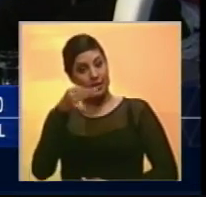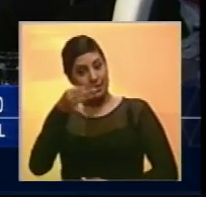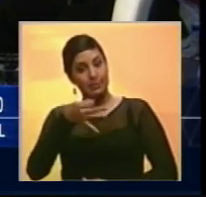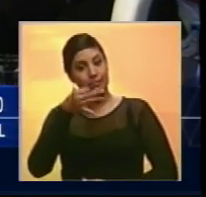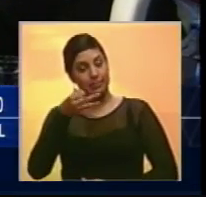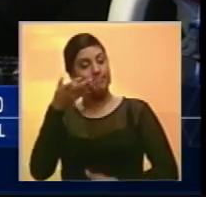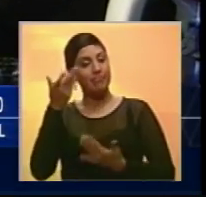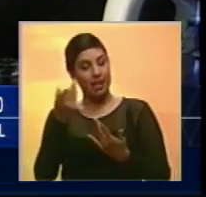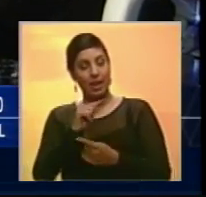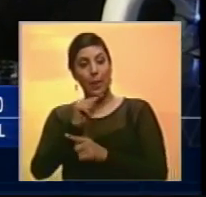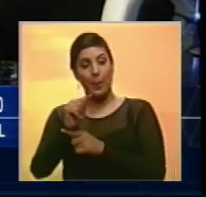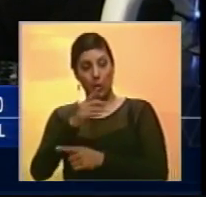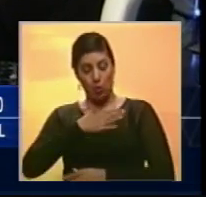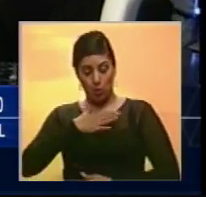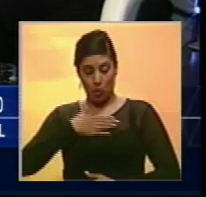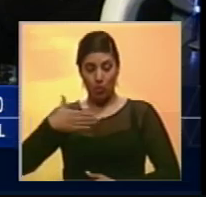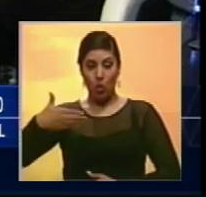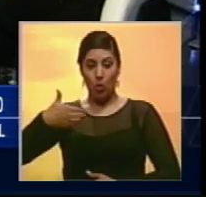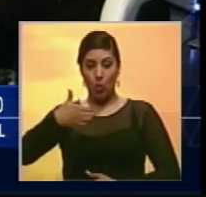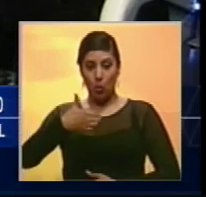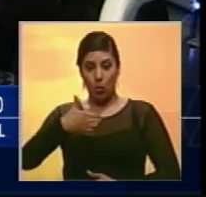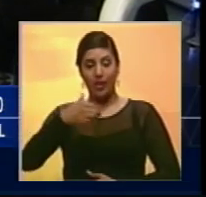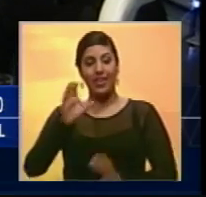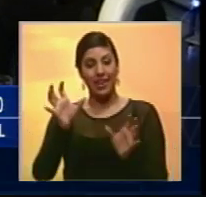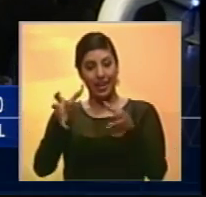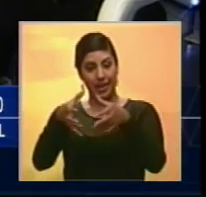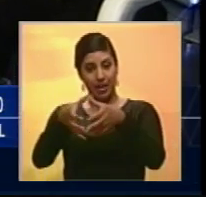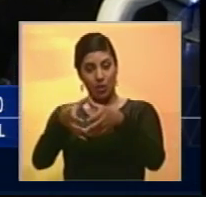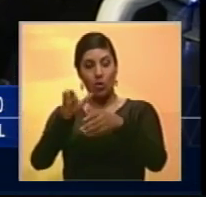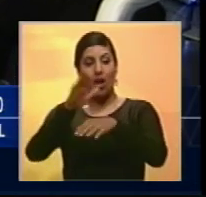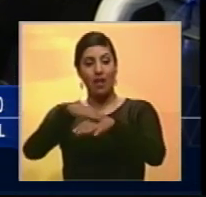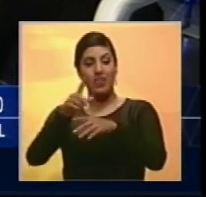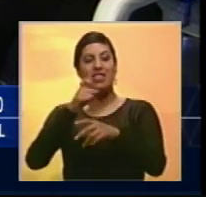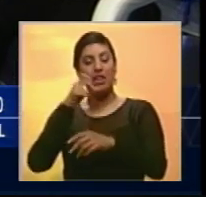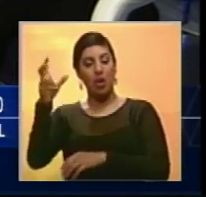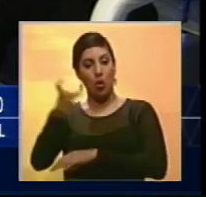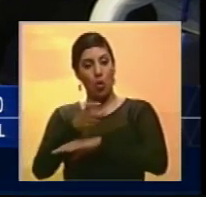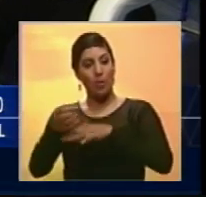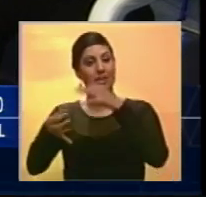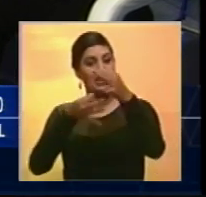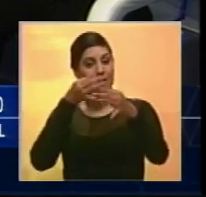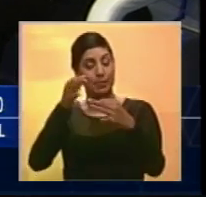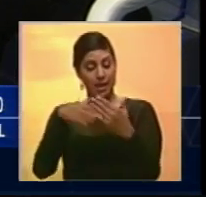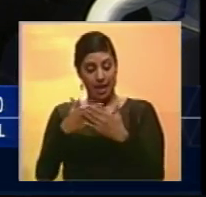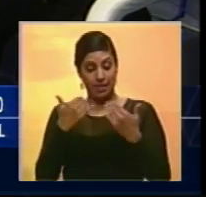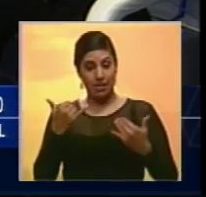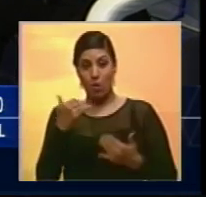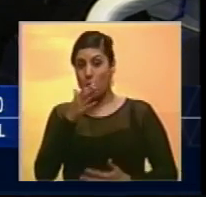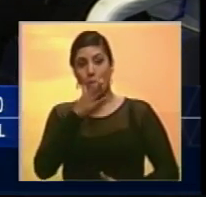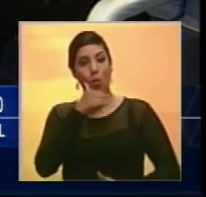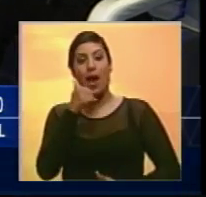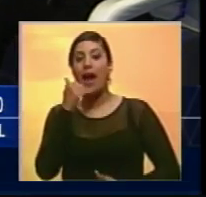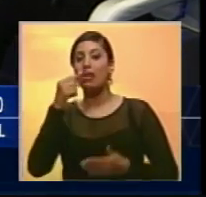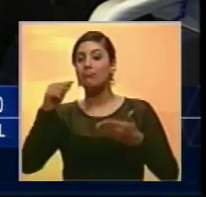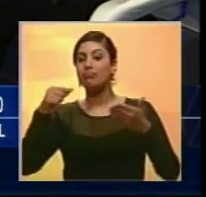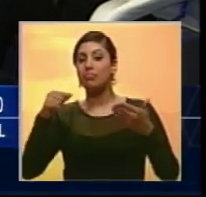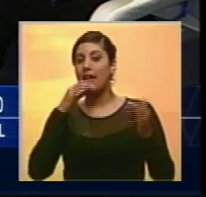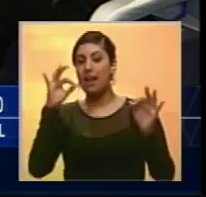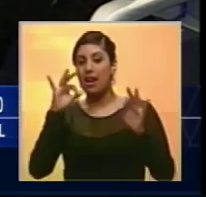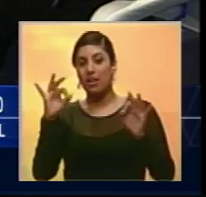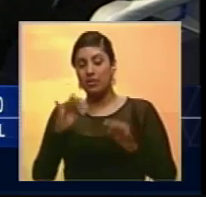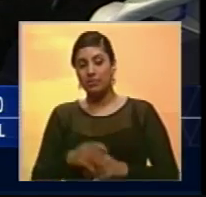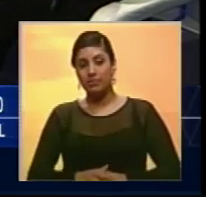las exigencias de la Mesa de la Unidad Democrática en las reuniones pautadas con el gobierno. Expresó que hasta el momento no se han cumplido ninguna de ellas.